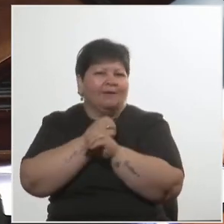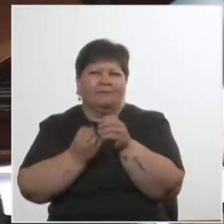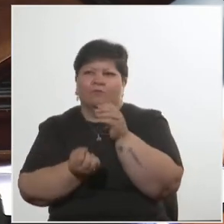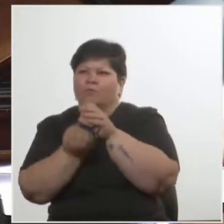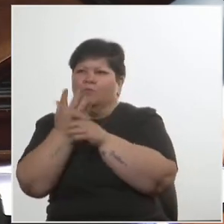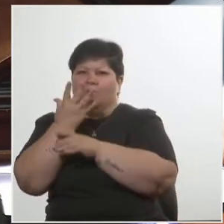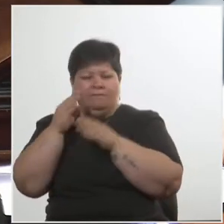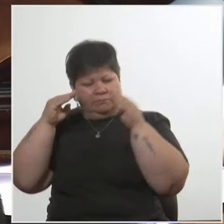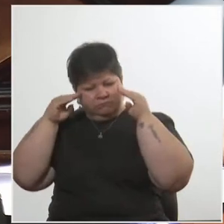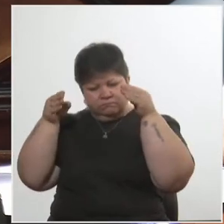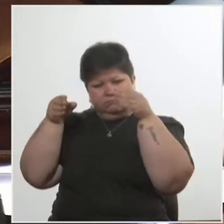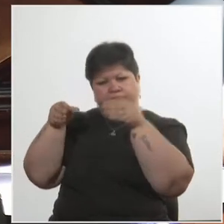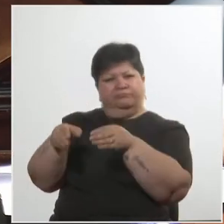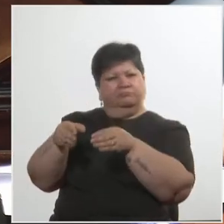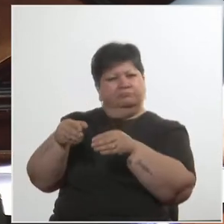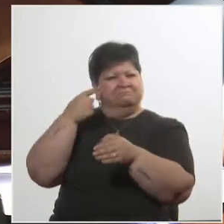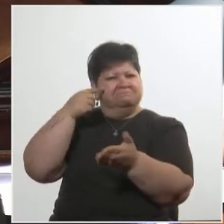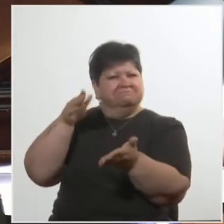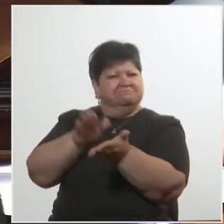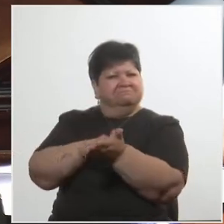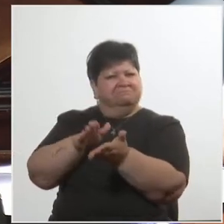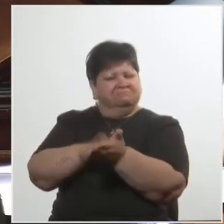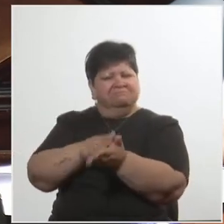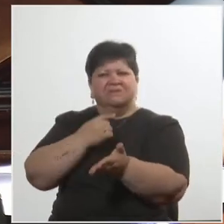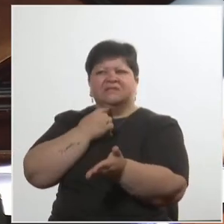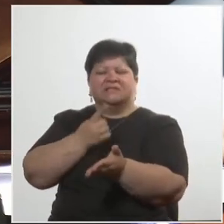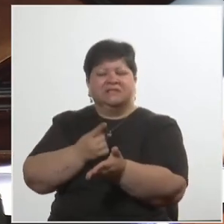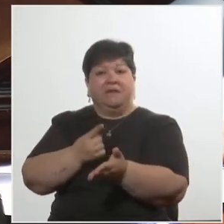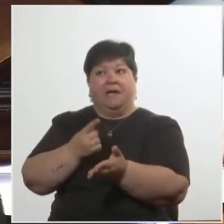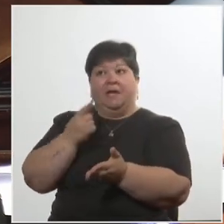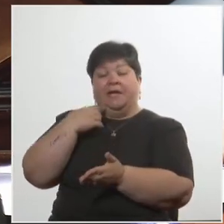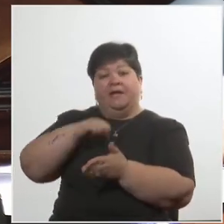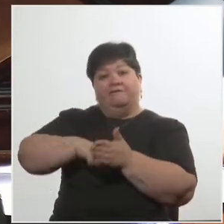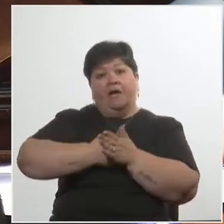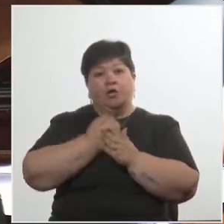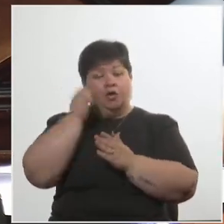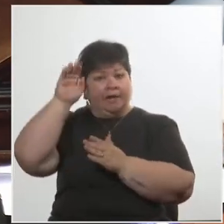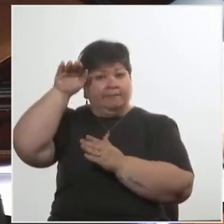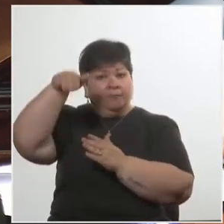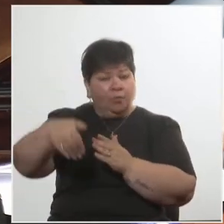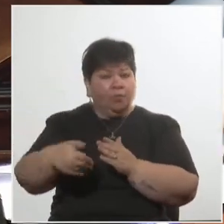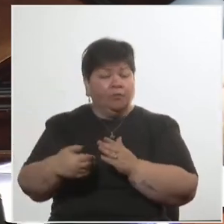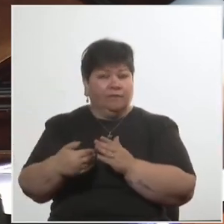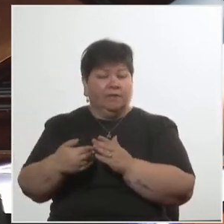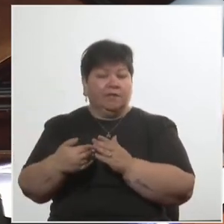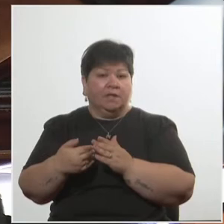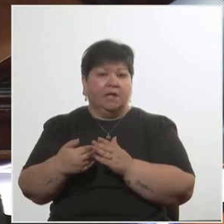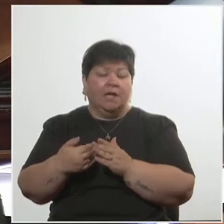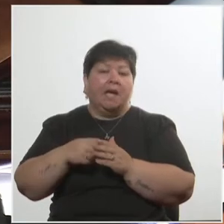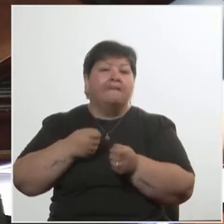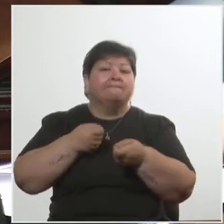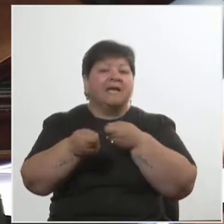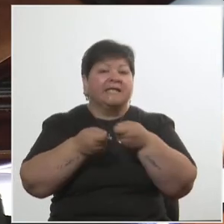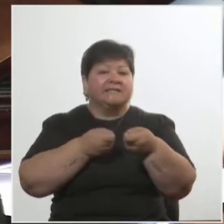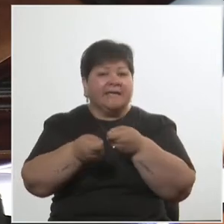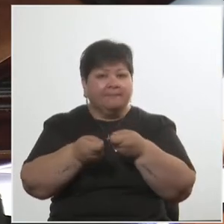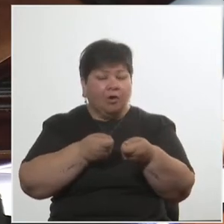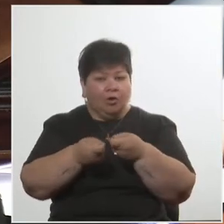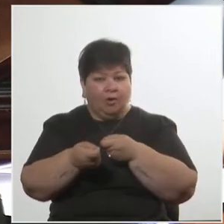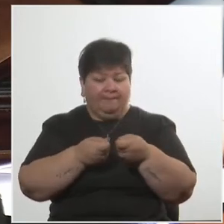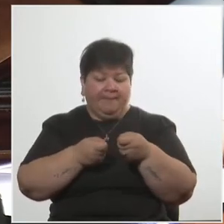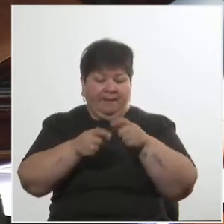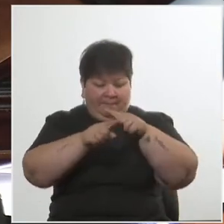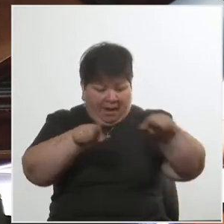absolutamente comprobadas gracias a Dios el Banco República le pongo un ejemplo sacó el préstamo de agua para la parcela